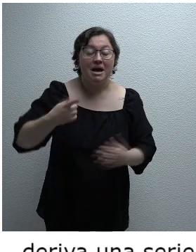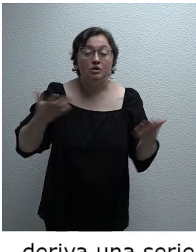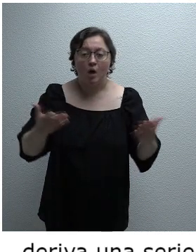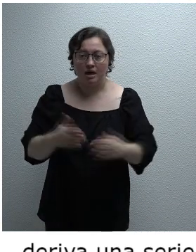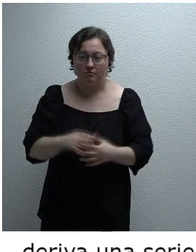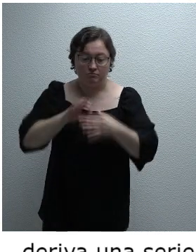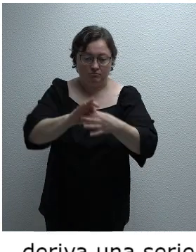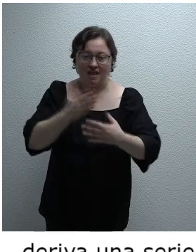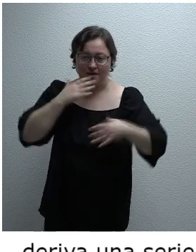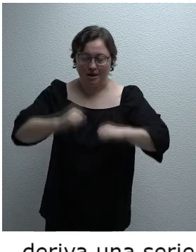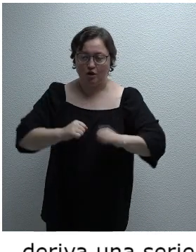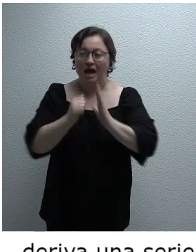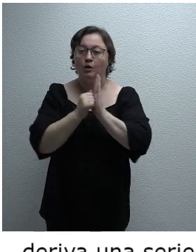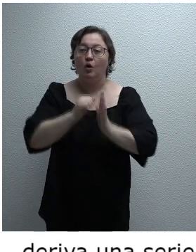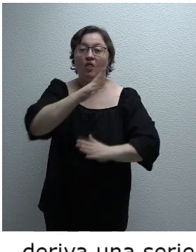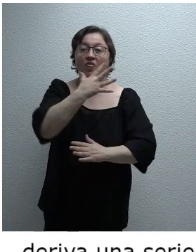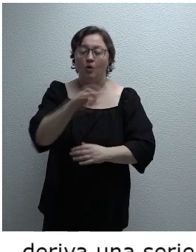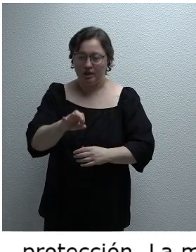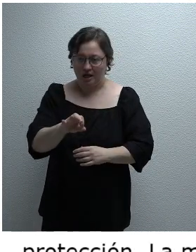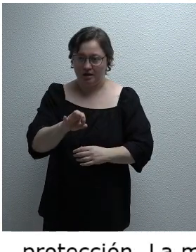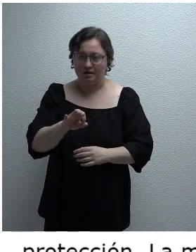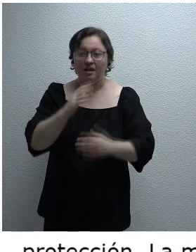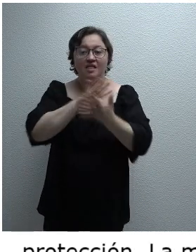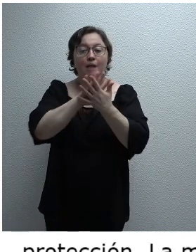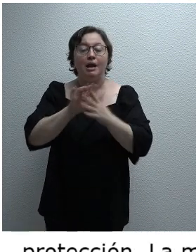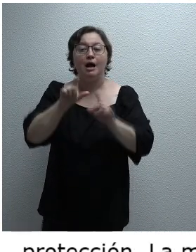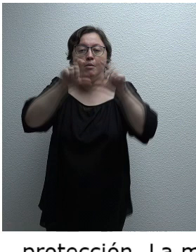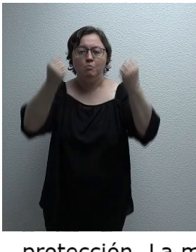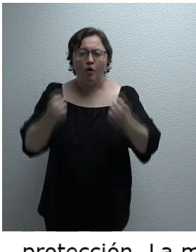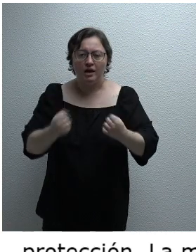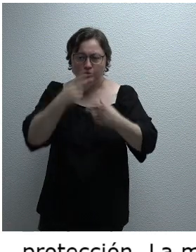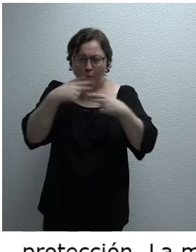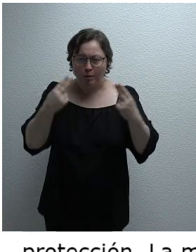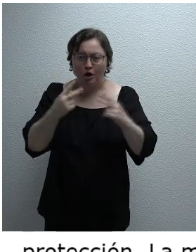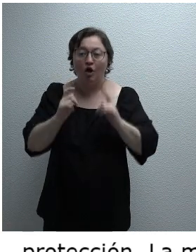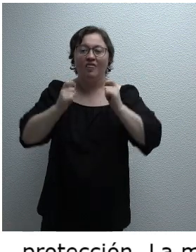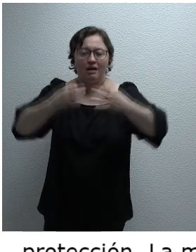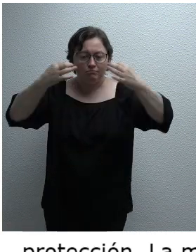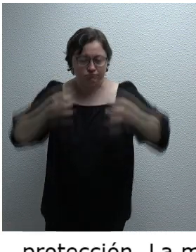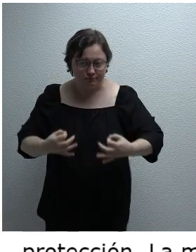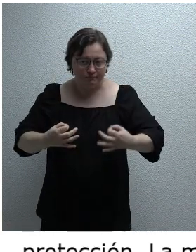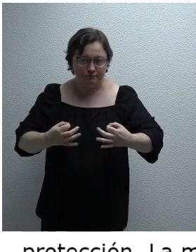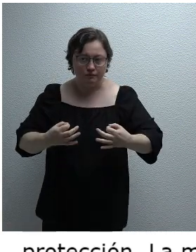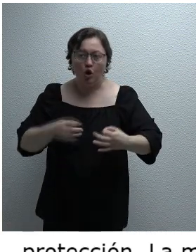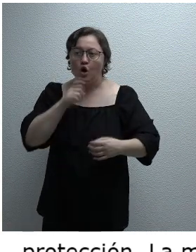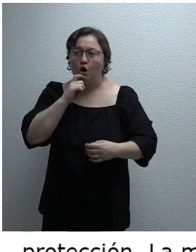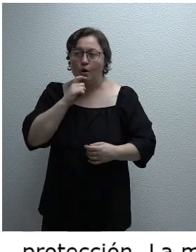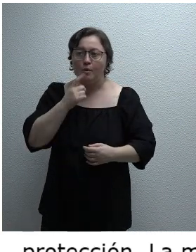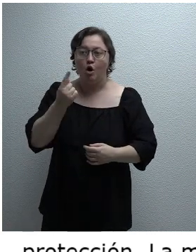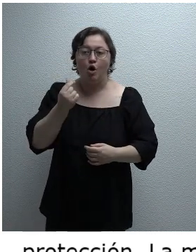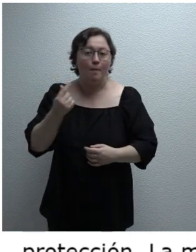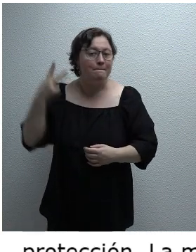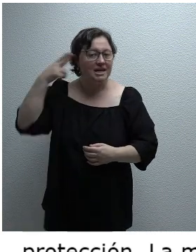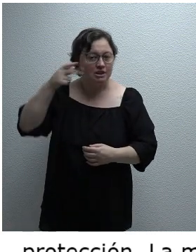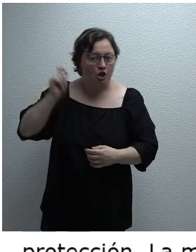mayores es su artículo 50, que dice: los poderes públicos garantizarán, mediante pensiones